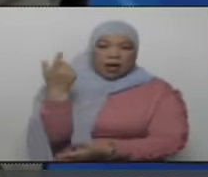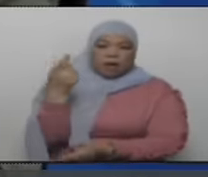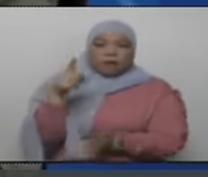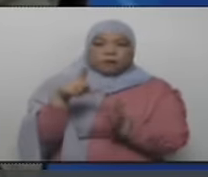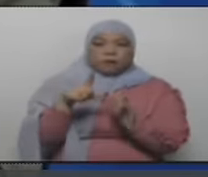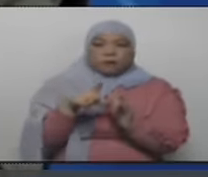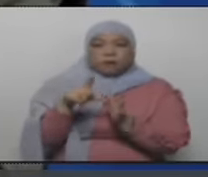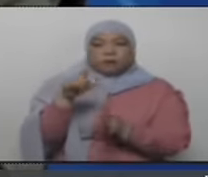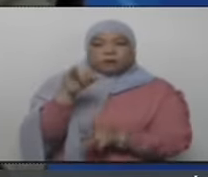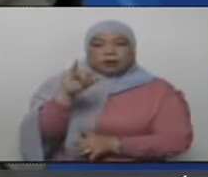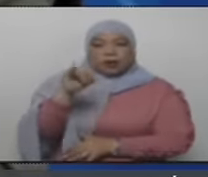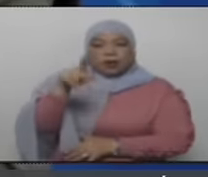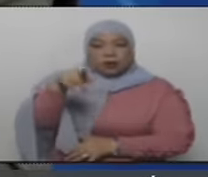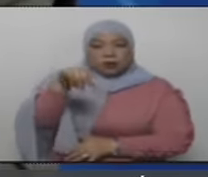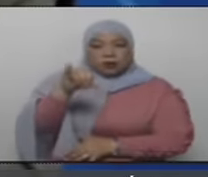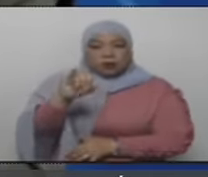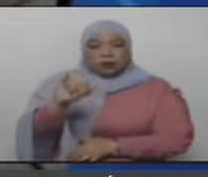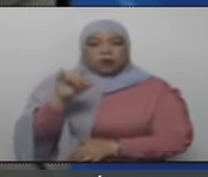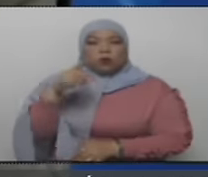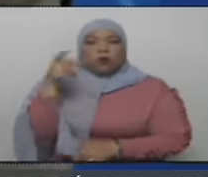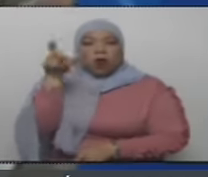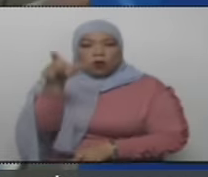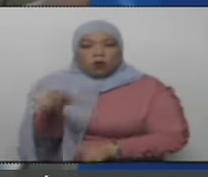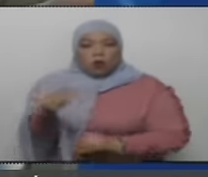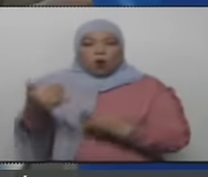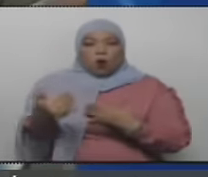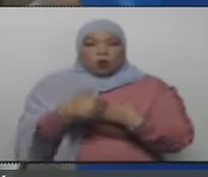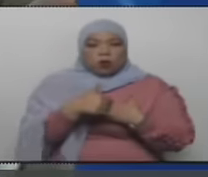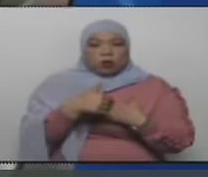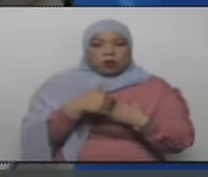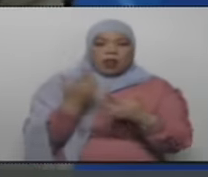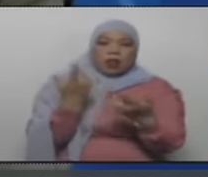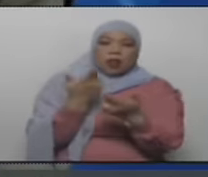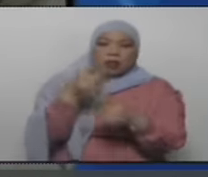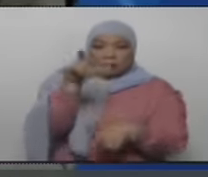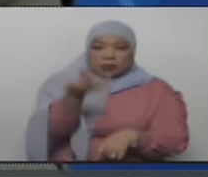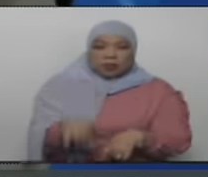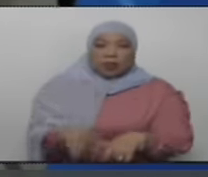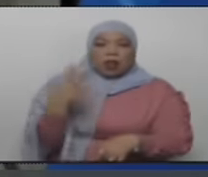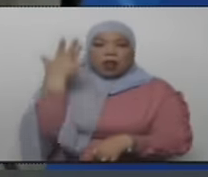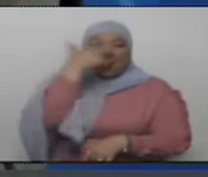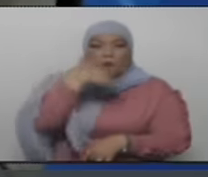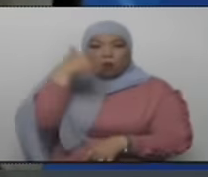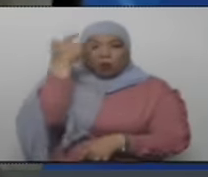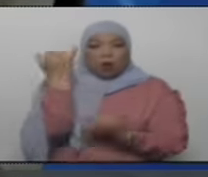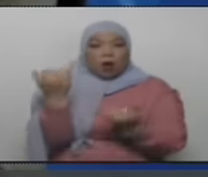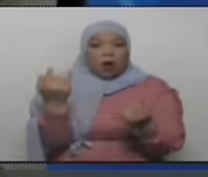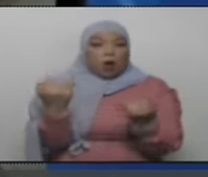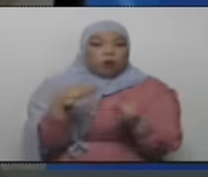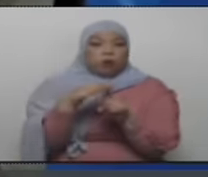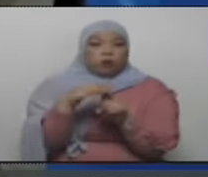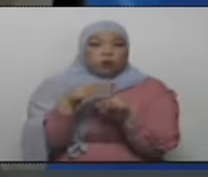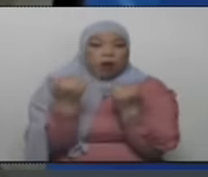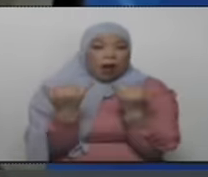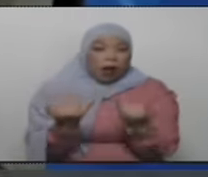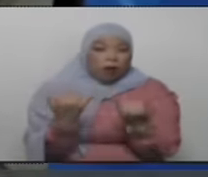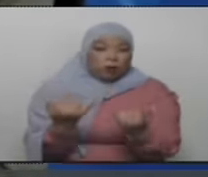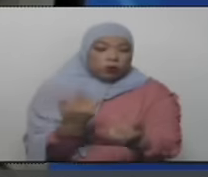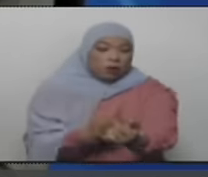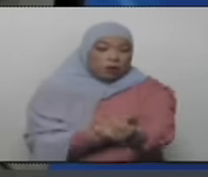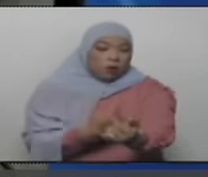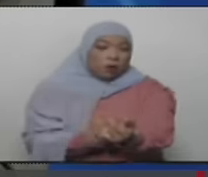Recuerden que ese fue el arranque de la ofensiva contra Libia, que llevó a Libia al estado en que nuestra hermana Libia